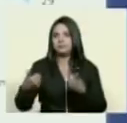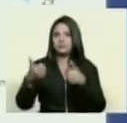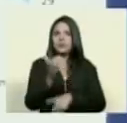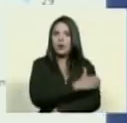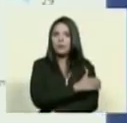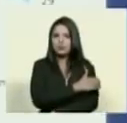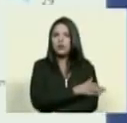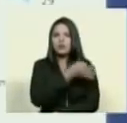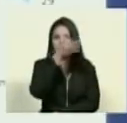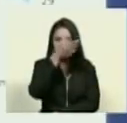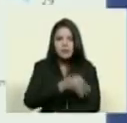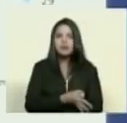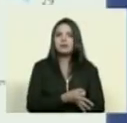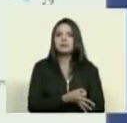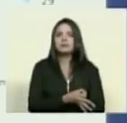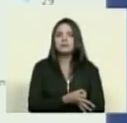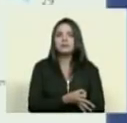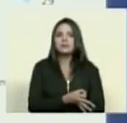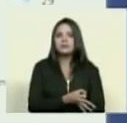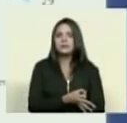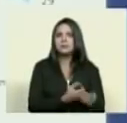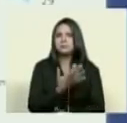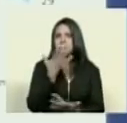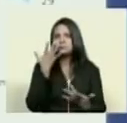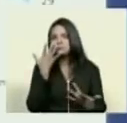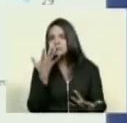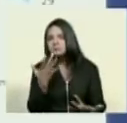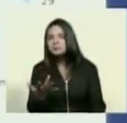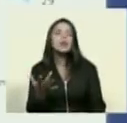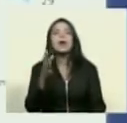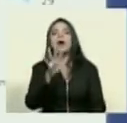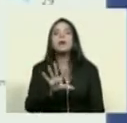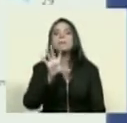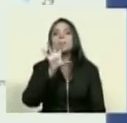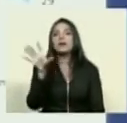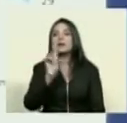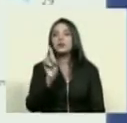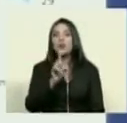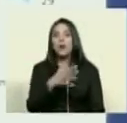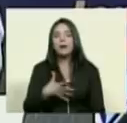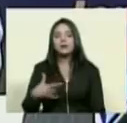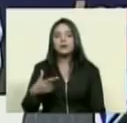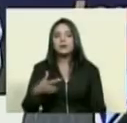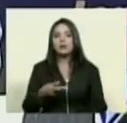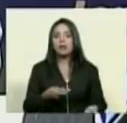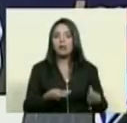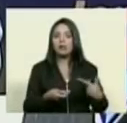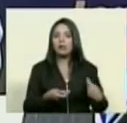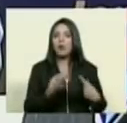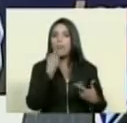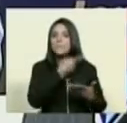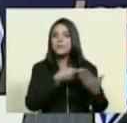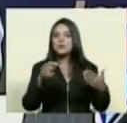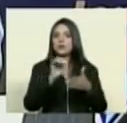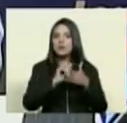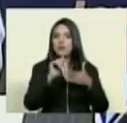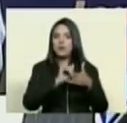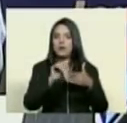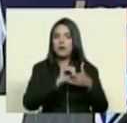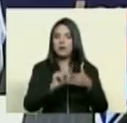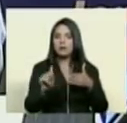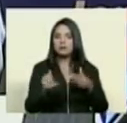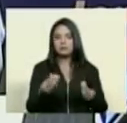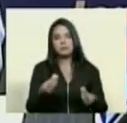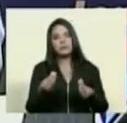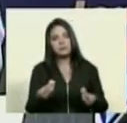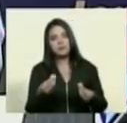oposición decente que mire más al país y menos a quienes le pichan un millón de dólares. ¿Cómo